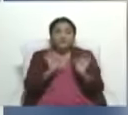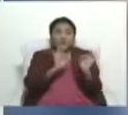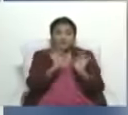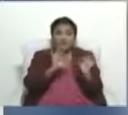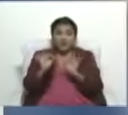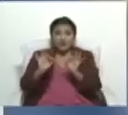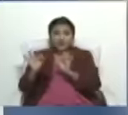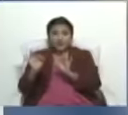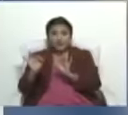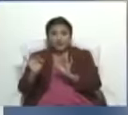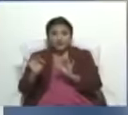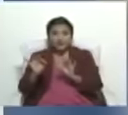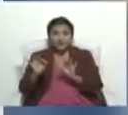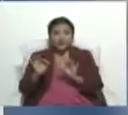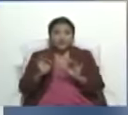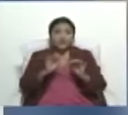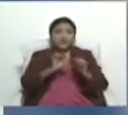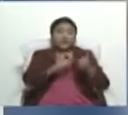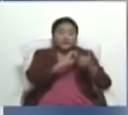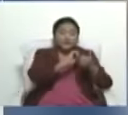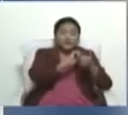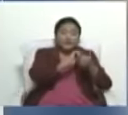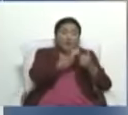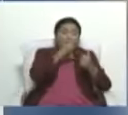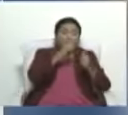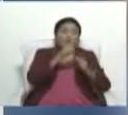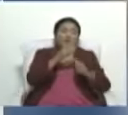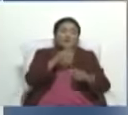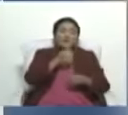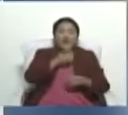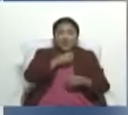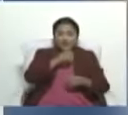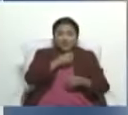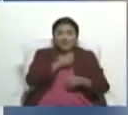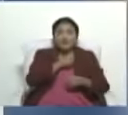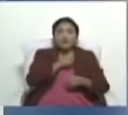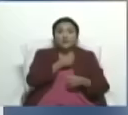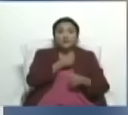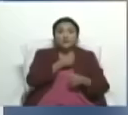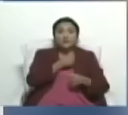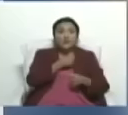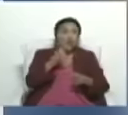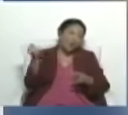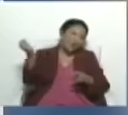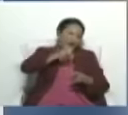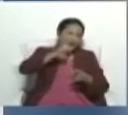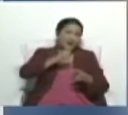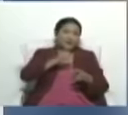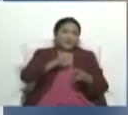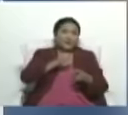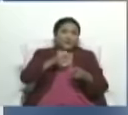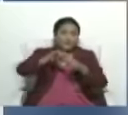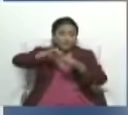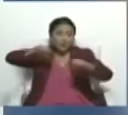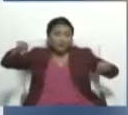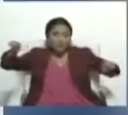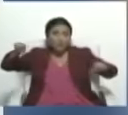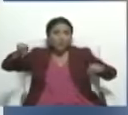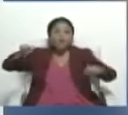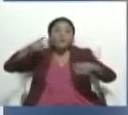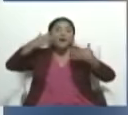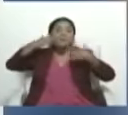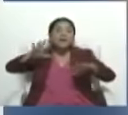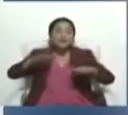la figura de Cancerbero, que era trasladarlo del sofá hacia la cocina, golpearle la cara, como una especie de que hubo un